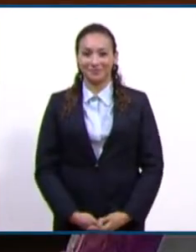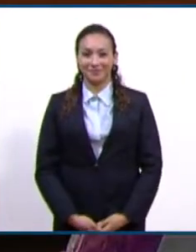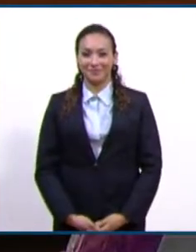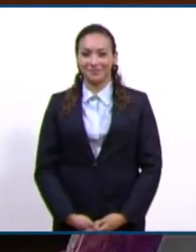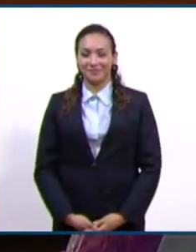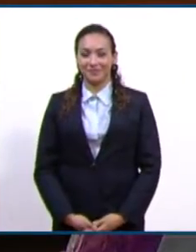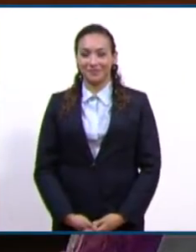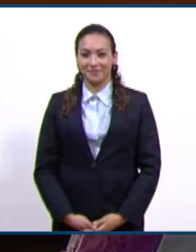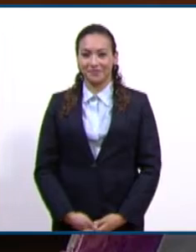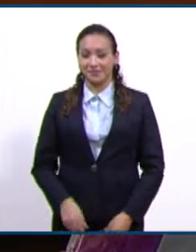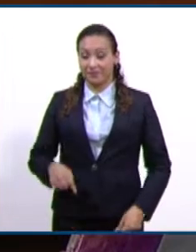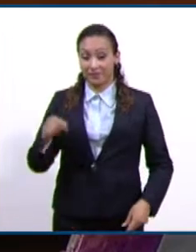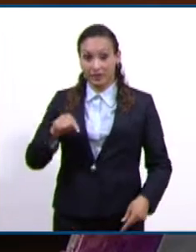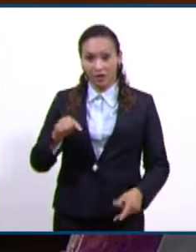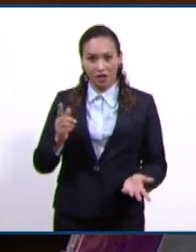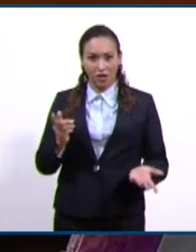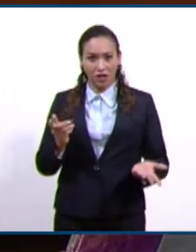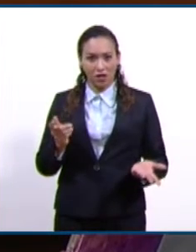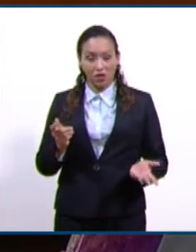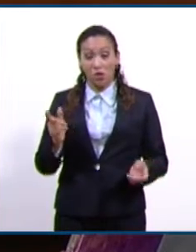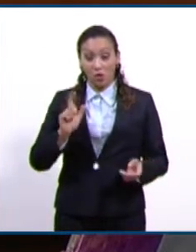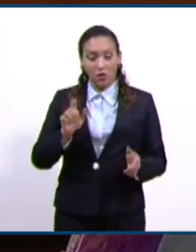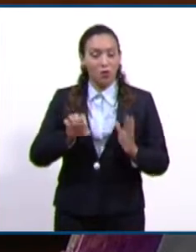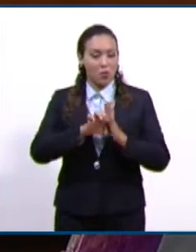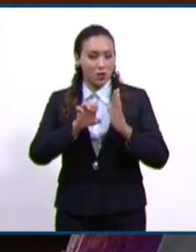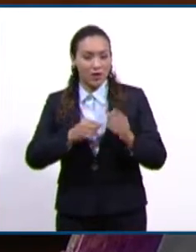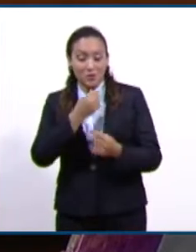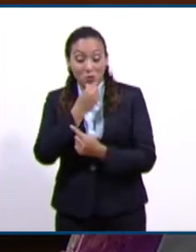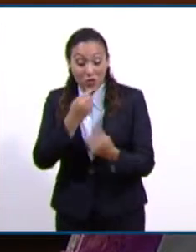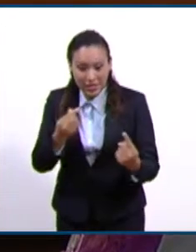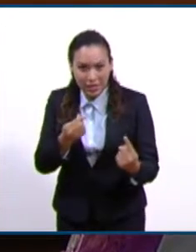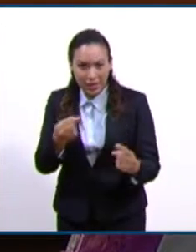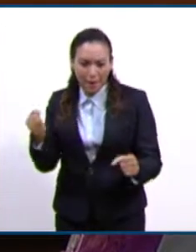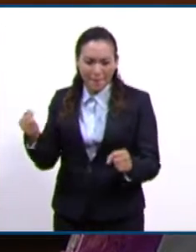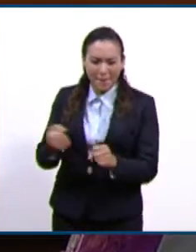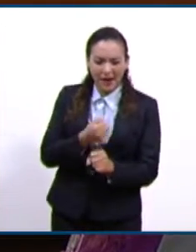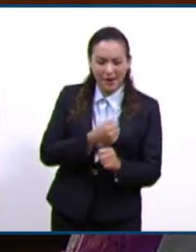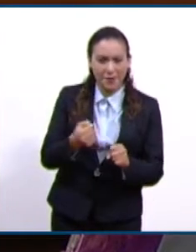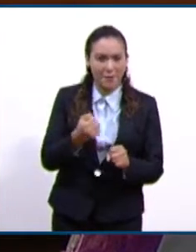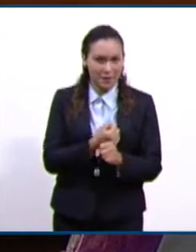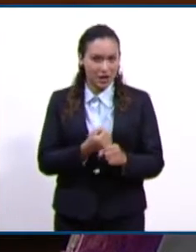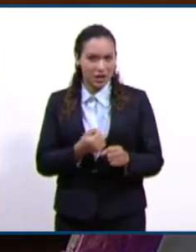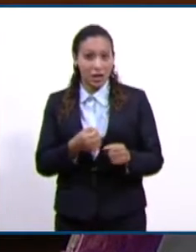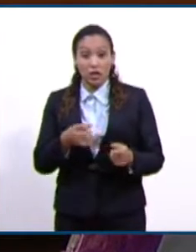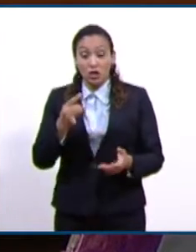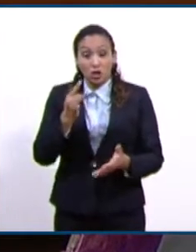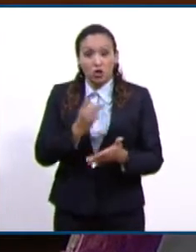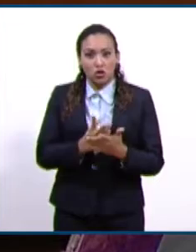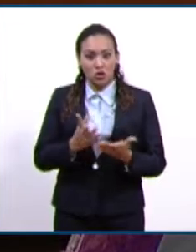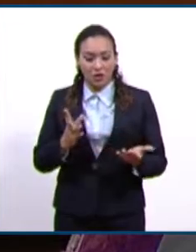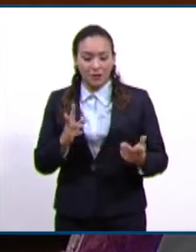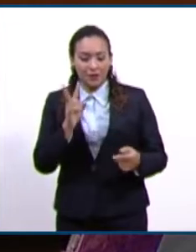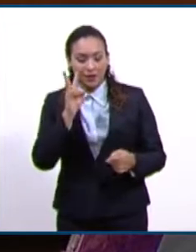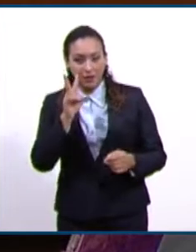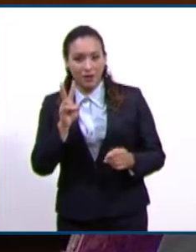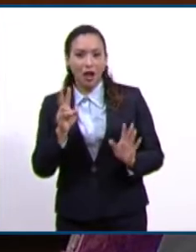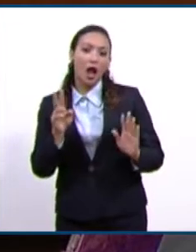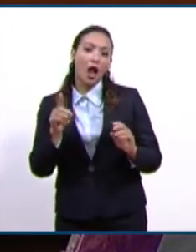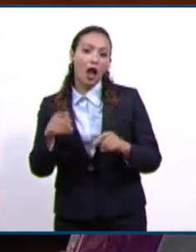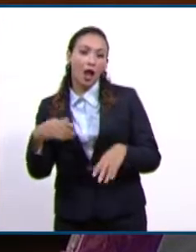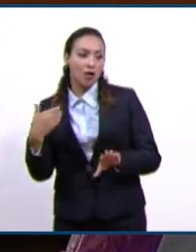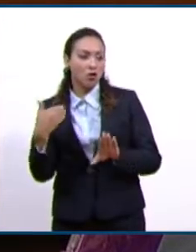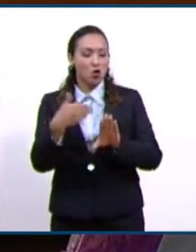Esto no significa que la violencia que reciban niños y niñas solamente pueda ser vista como una forma de dañar a su